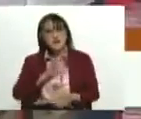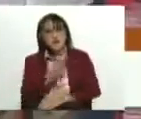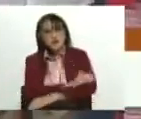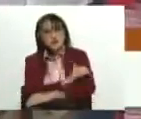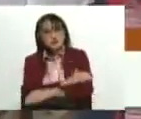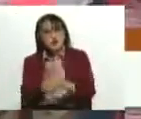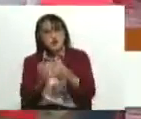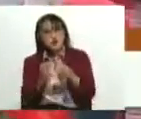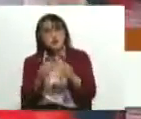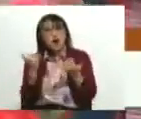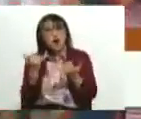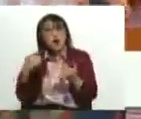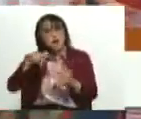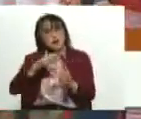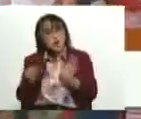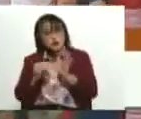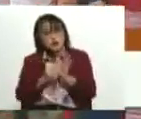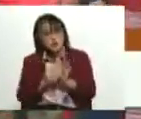país. Ahora ellos quieren volver.